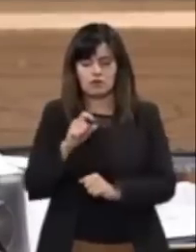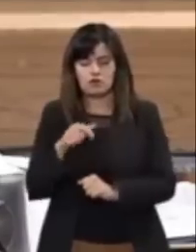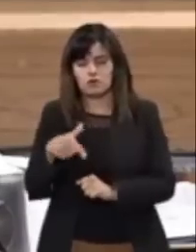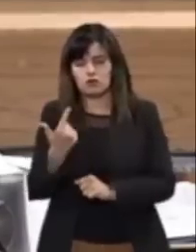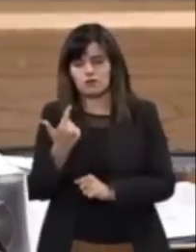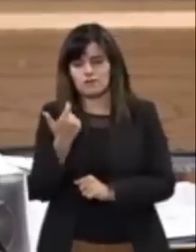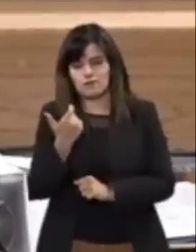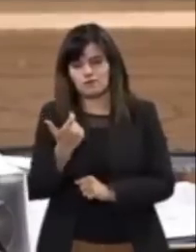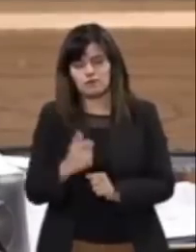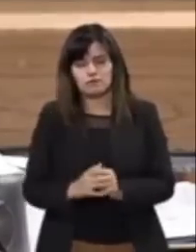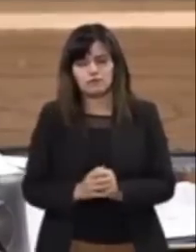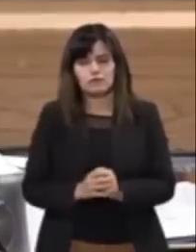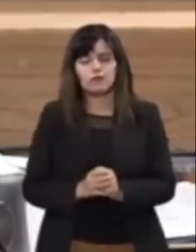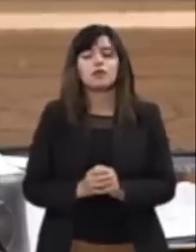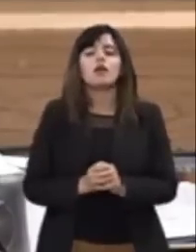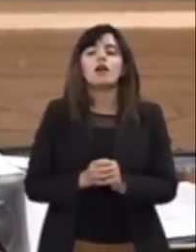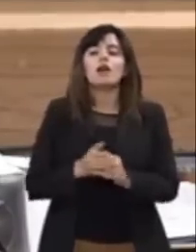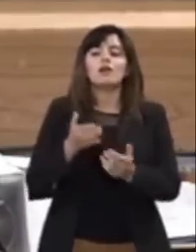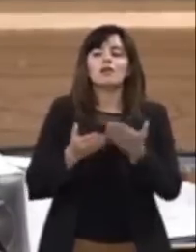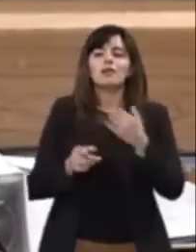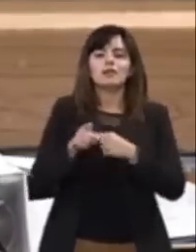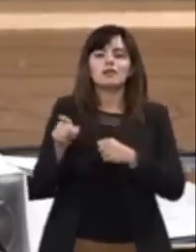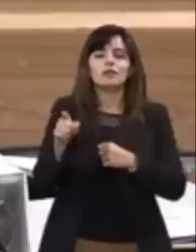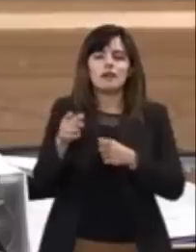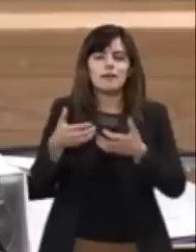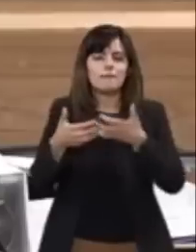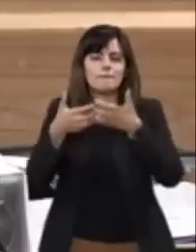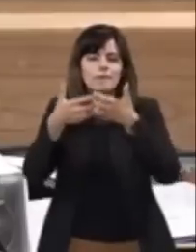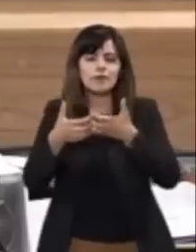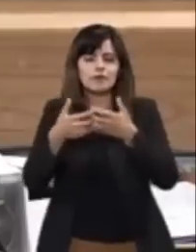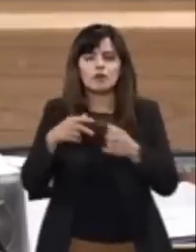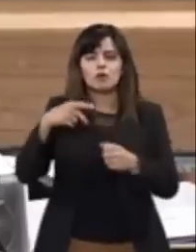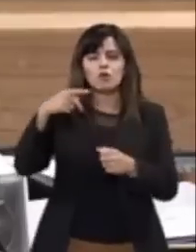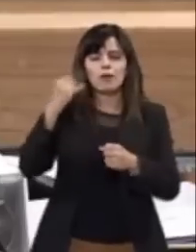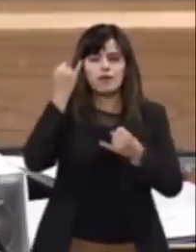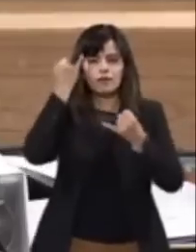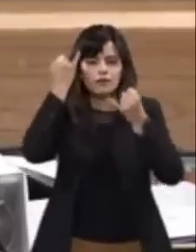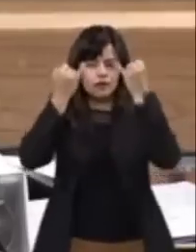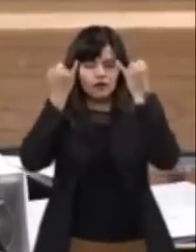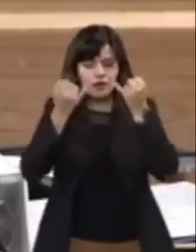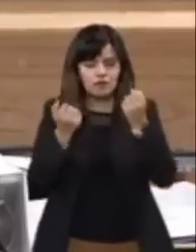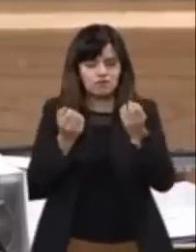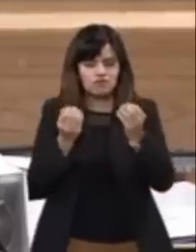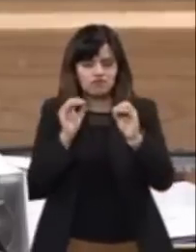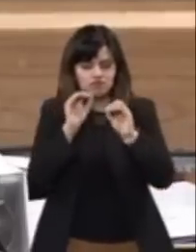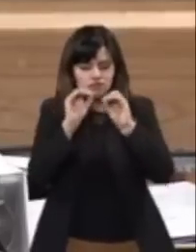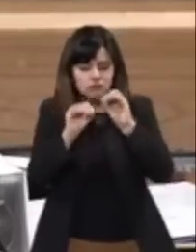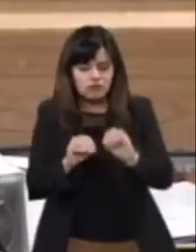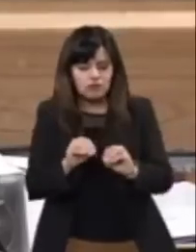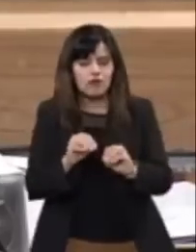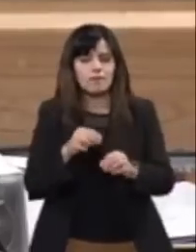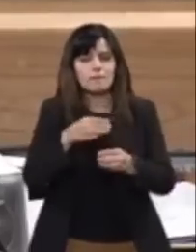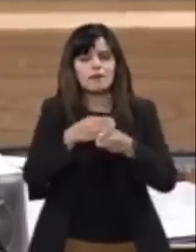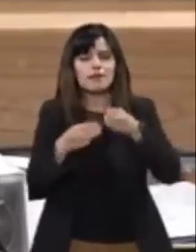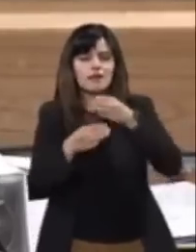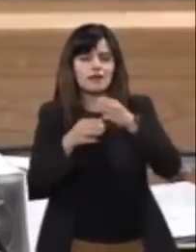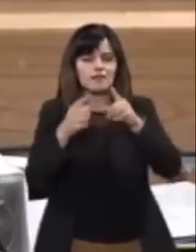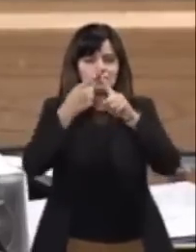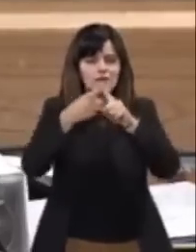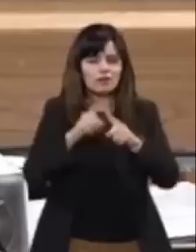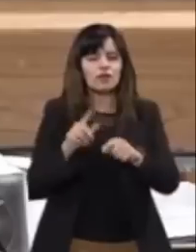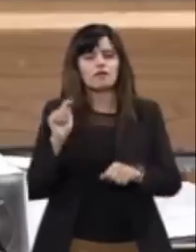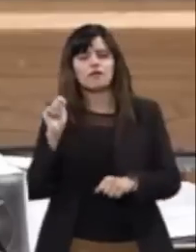Contratación de servicios integrales de una agencia creativa para el desarrollo de materiales de difusión para televisión, radio, impresos.